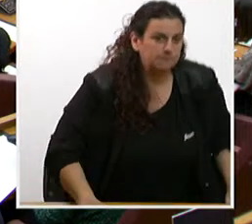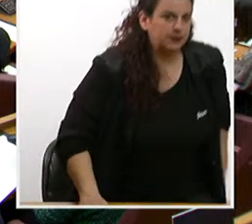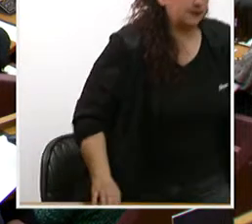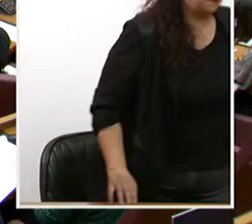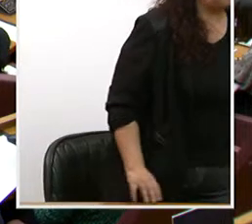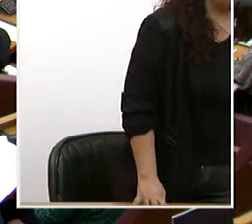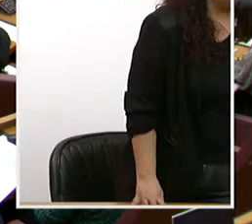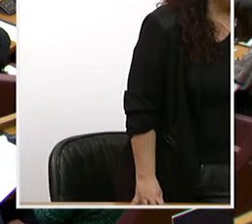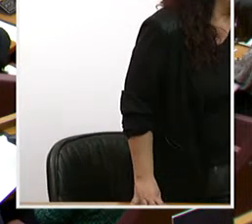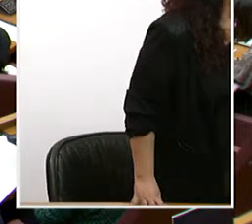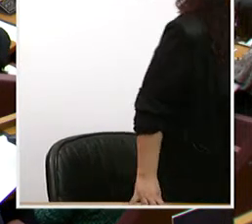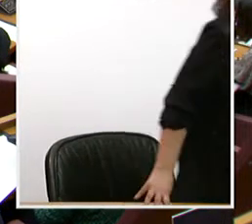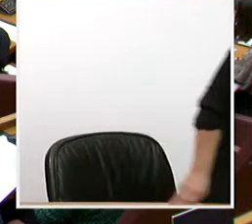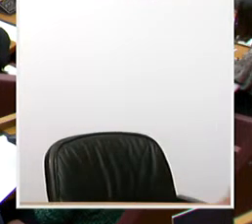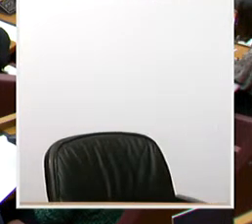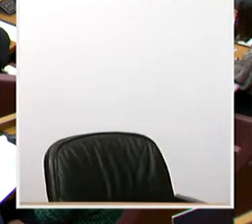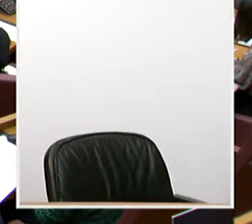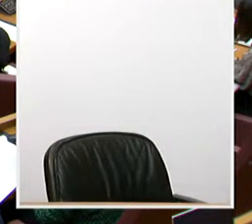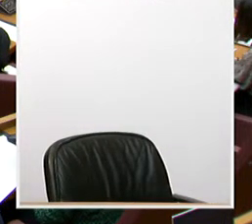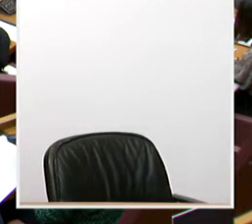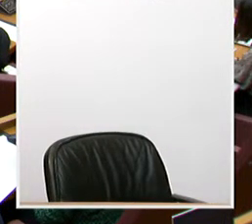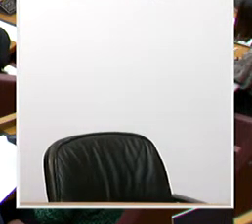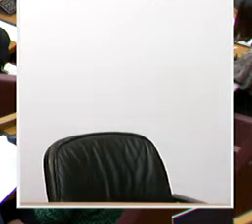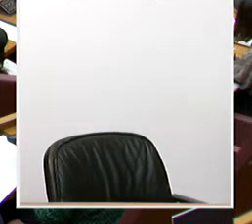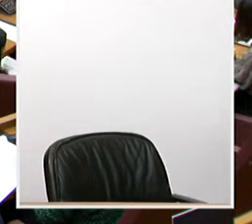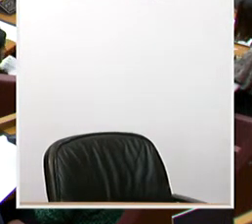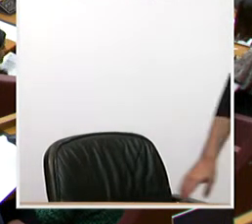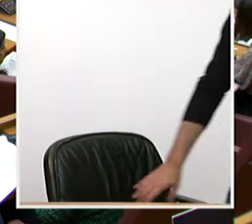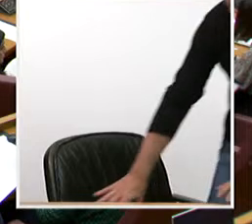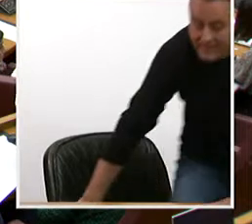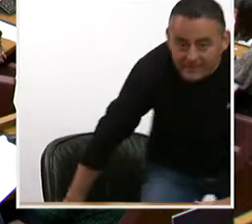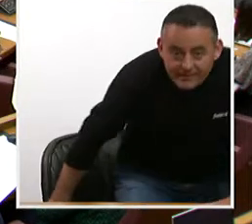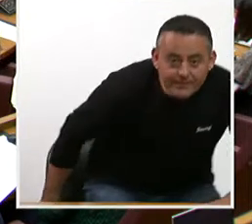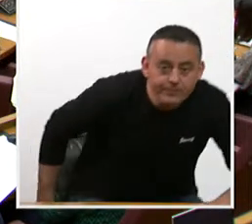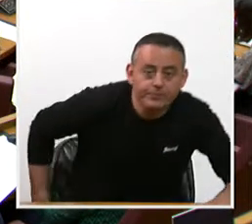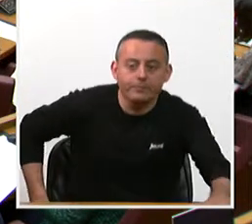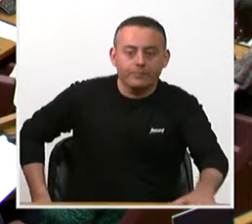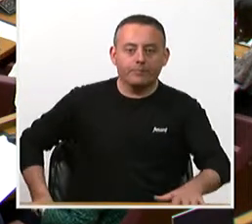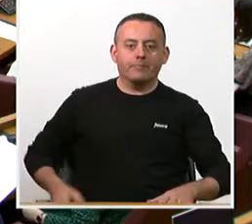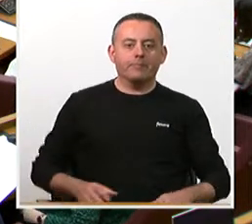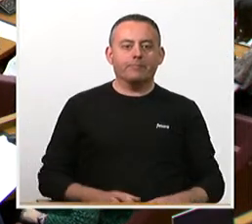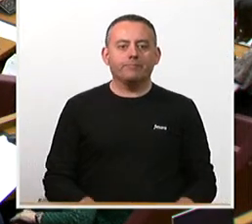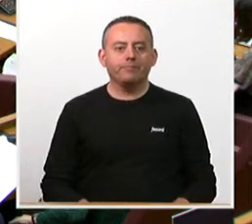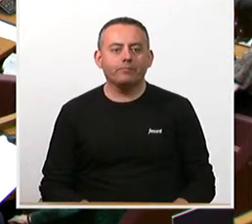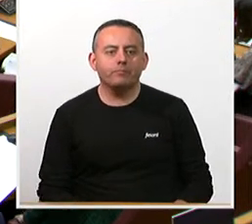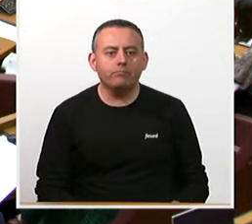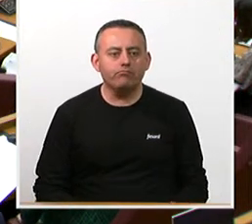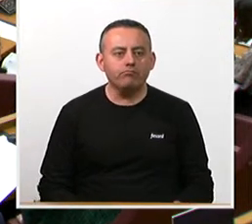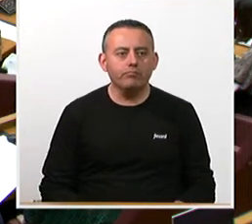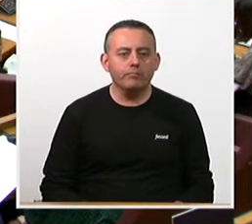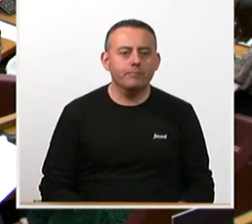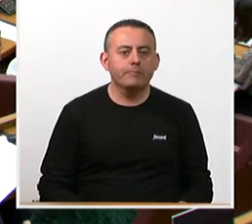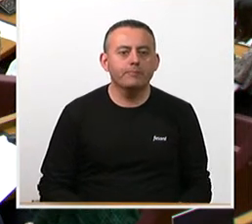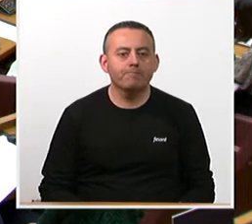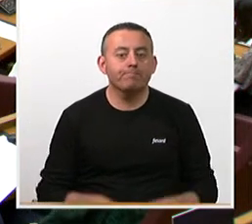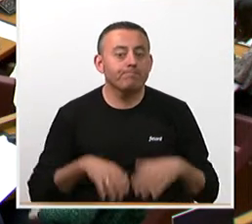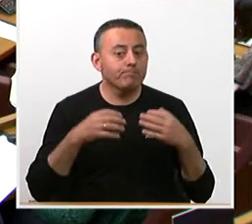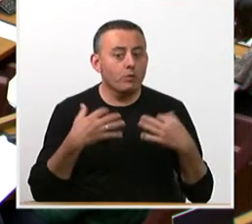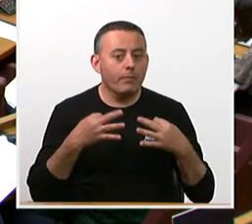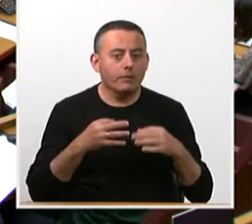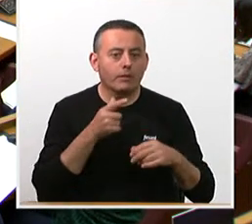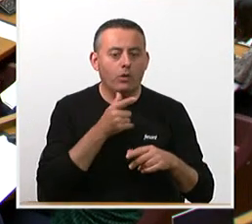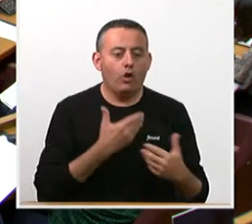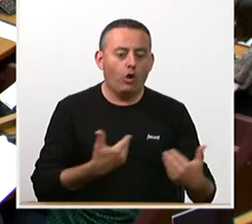comenzase con cursos de autoformación punteros que sí dan las competencias para trabajar de forma inmediata así como